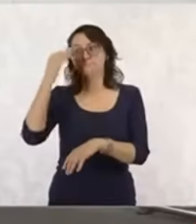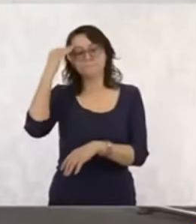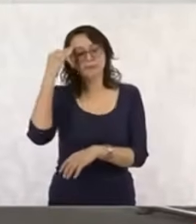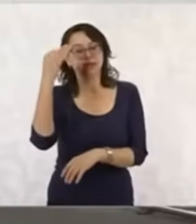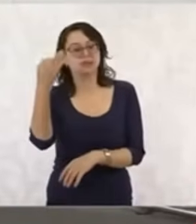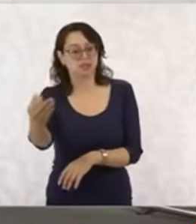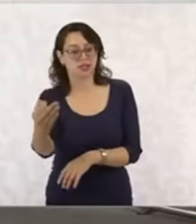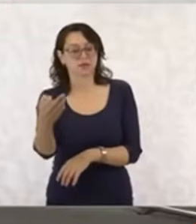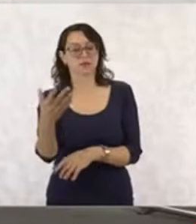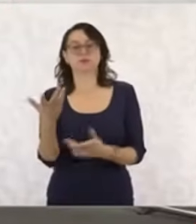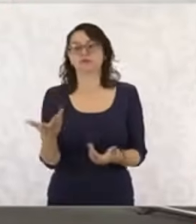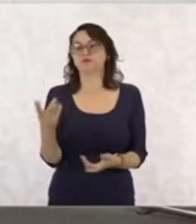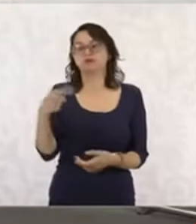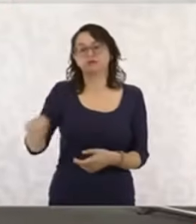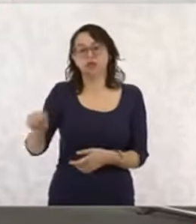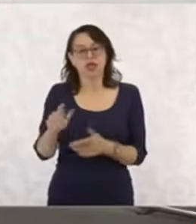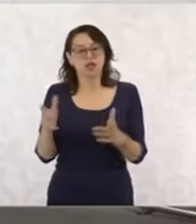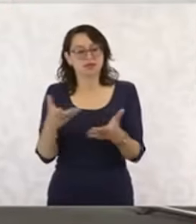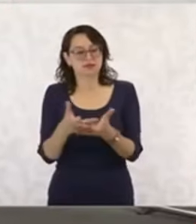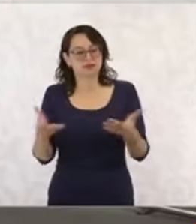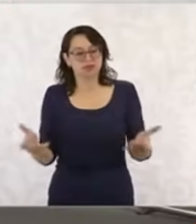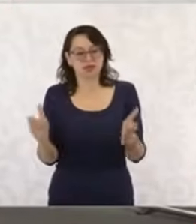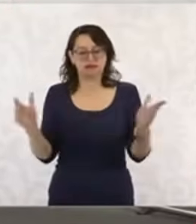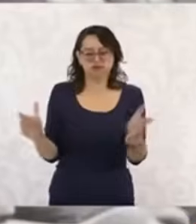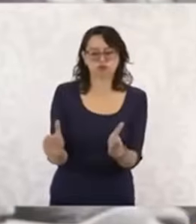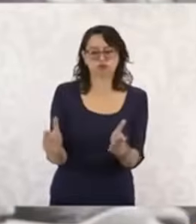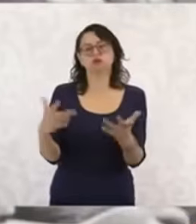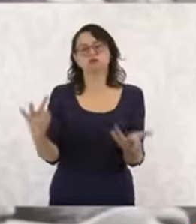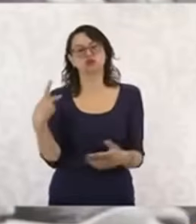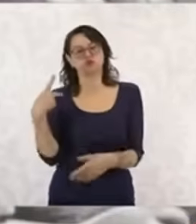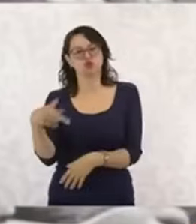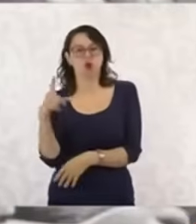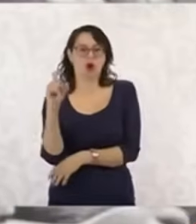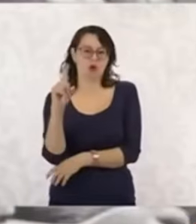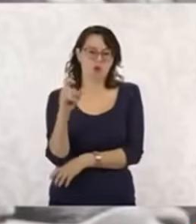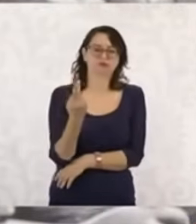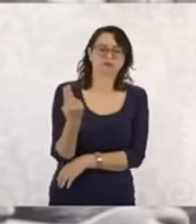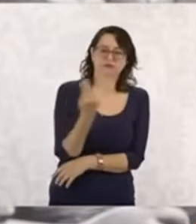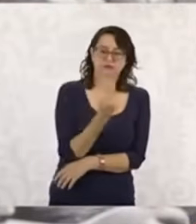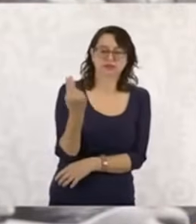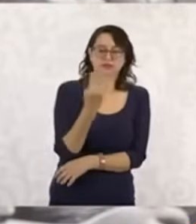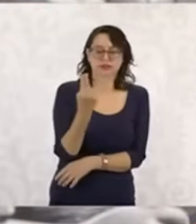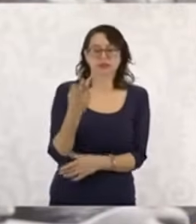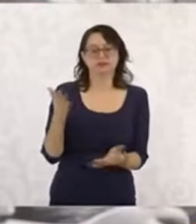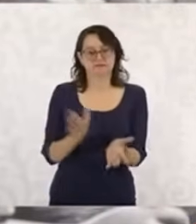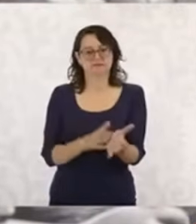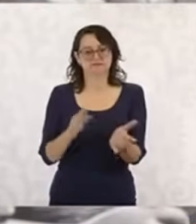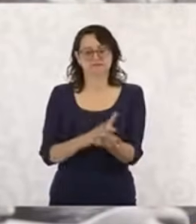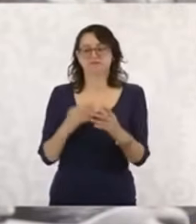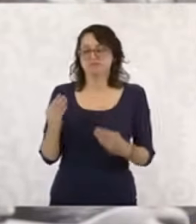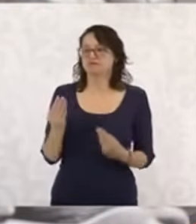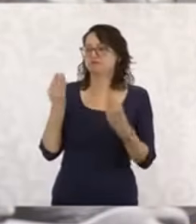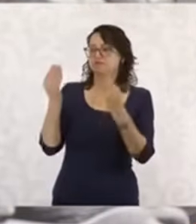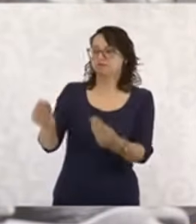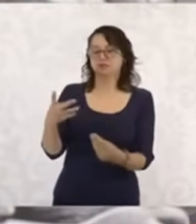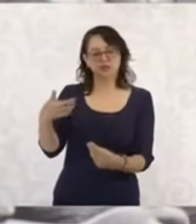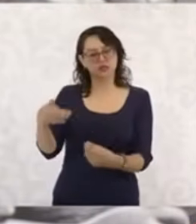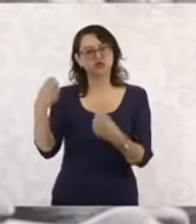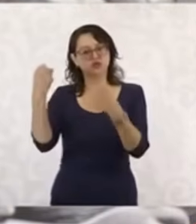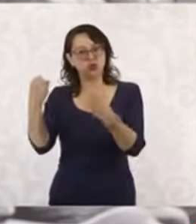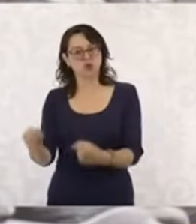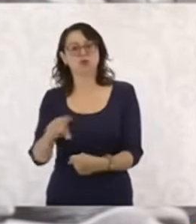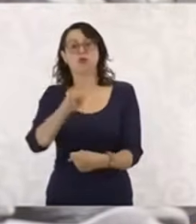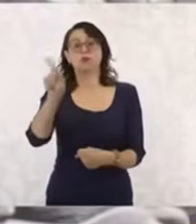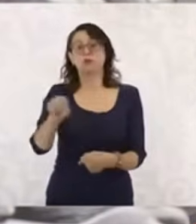en primer lugar van a tener la certeza jurídica de sus aprovechamientos, y con ello van a poder acceder a créditos, van a